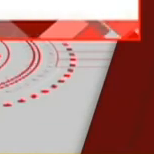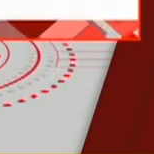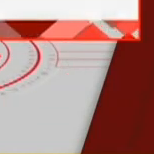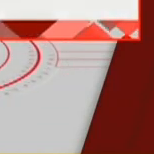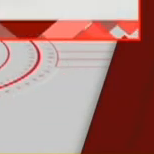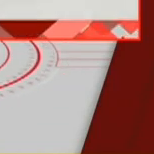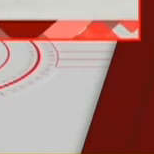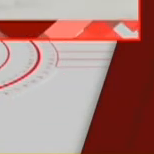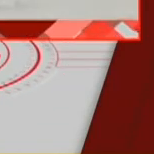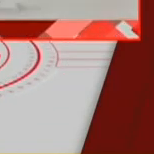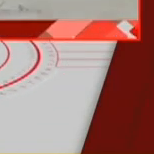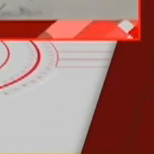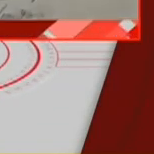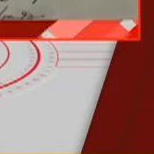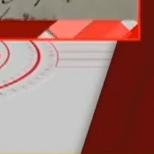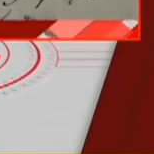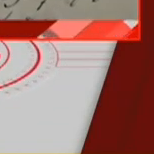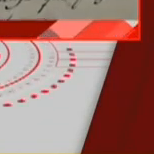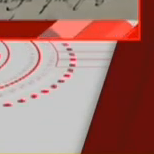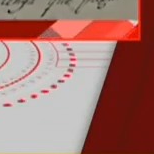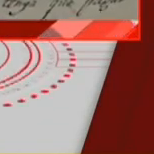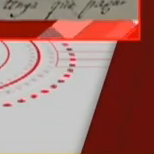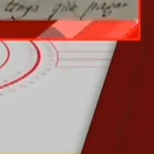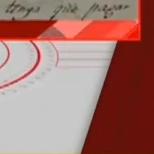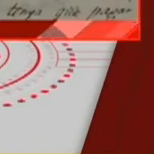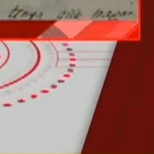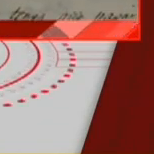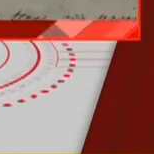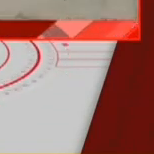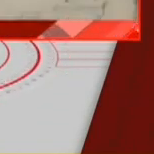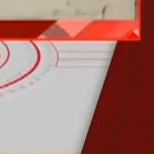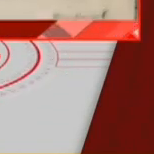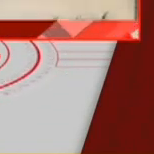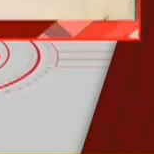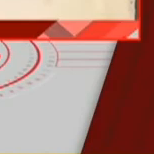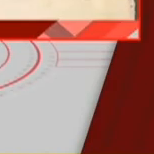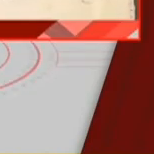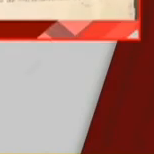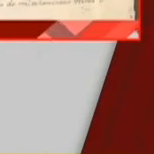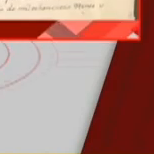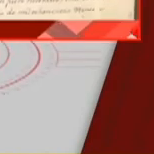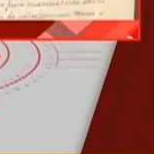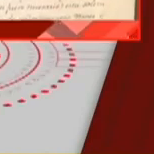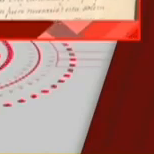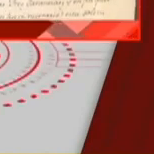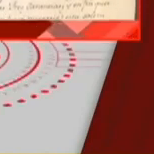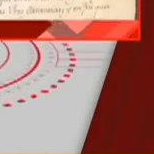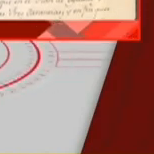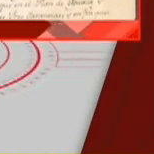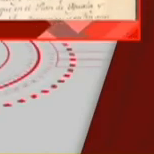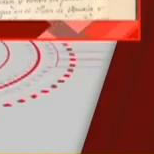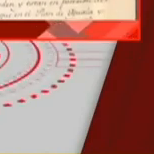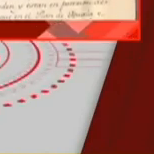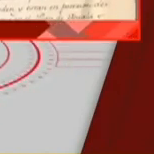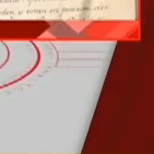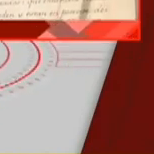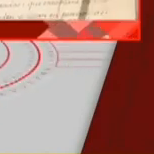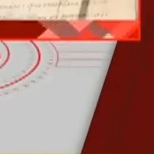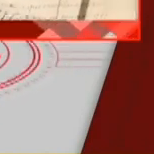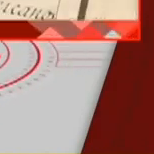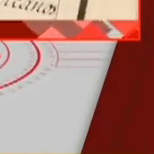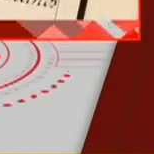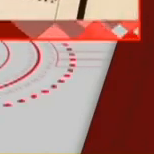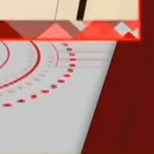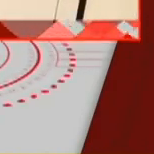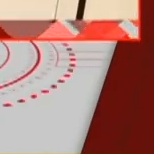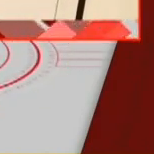documentación desde el siglo XIX hasta el siglo XX. Y bueno, desde ese momento hasta la fecha, el